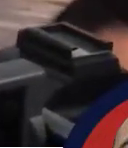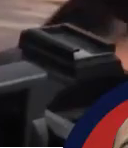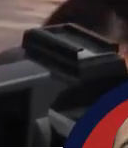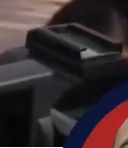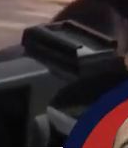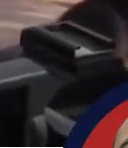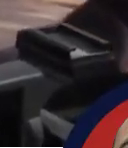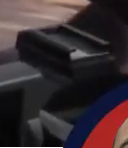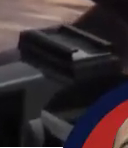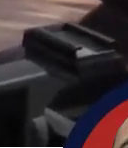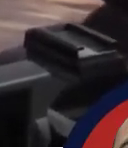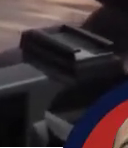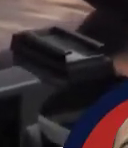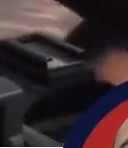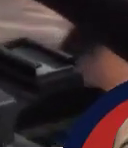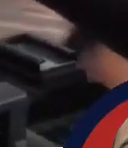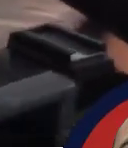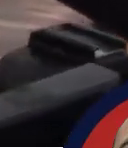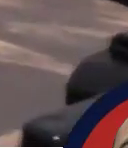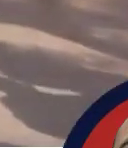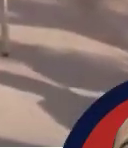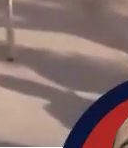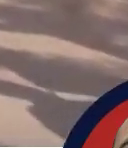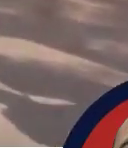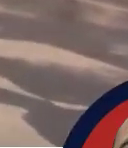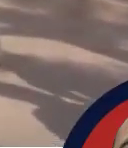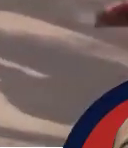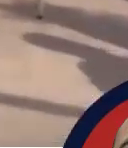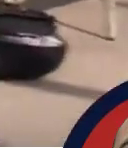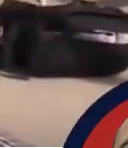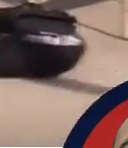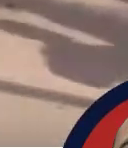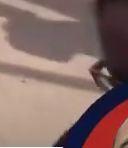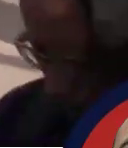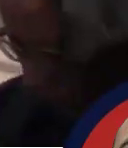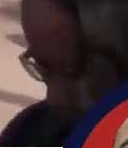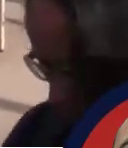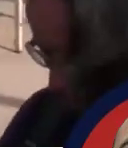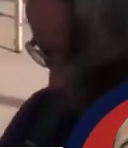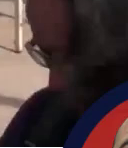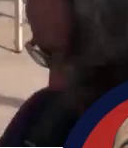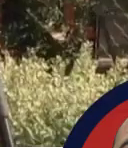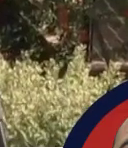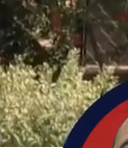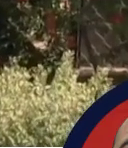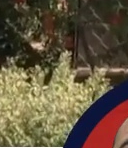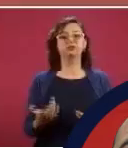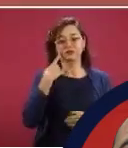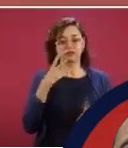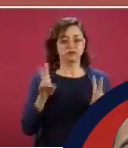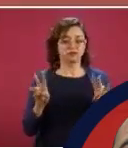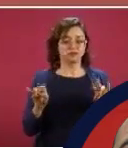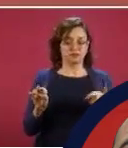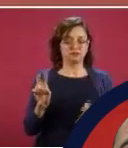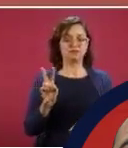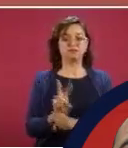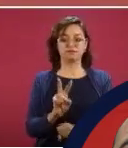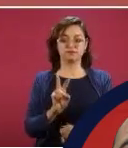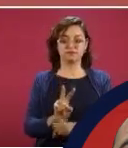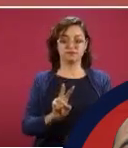o si no queremos intervención pues vamos a unirnos a ver qué podemos hacer nosotros para resolver este problema